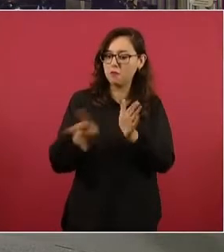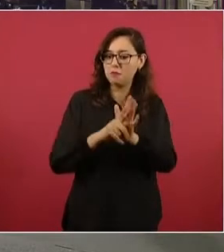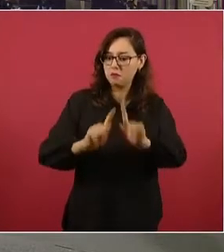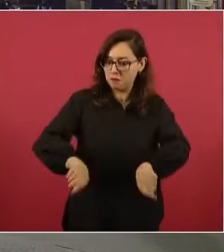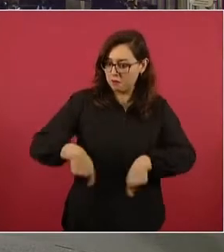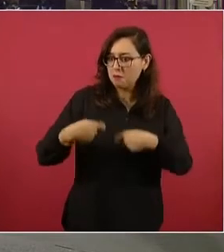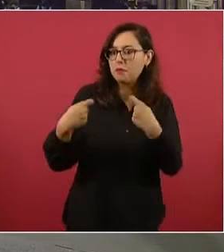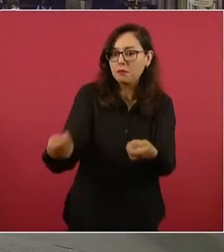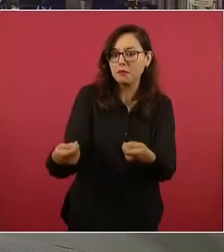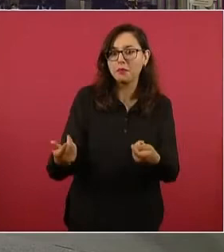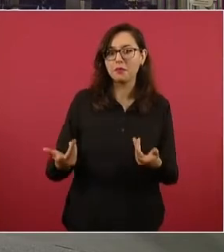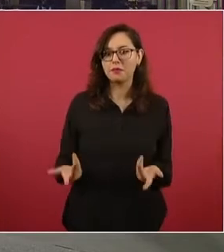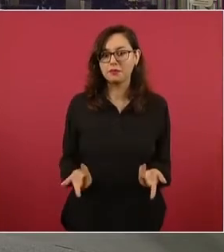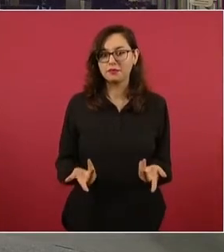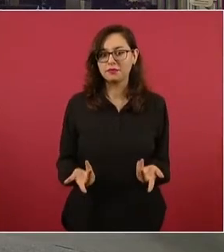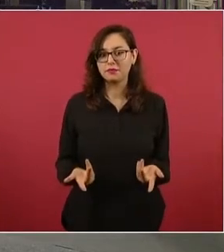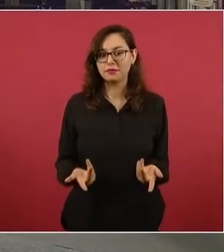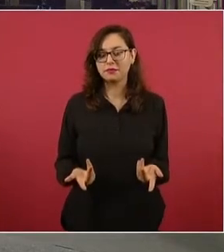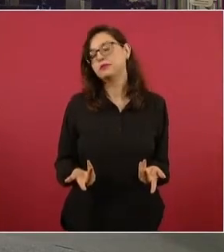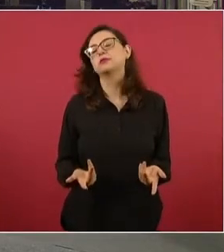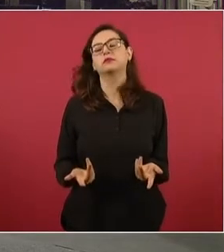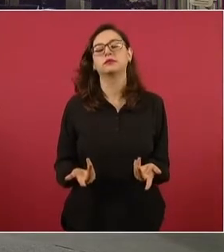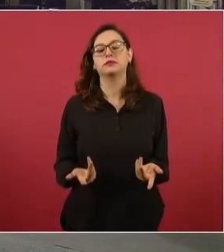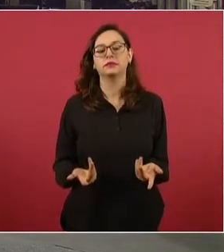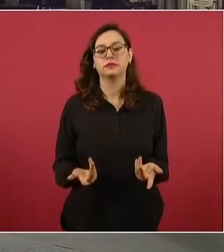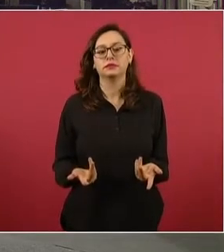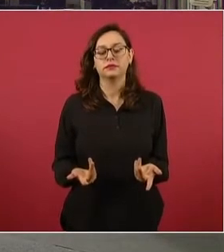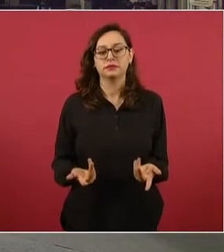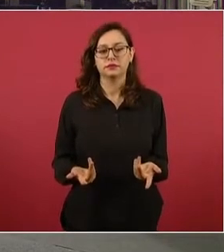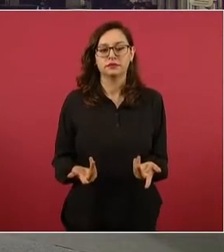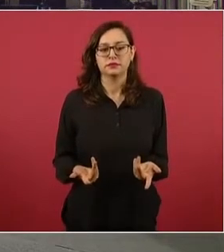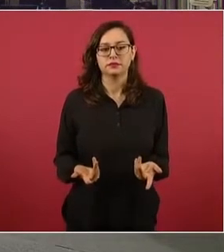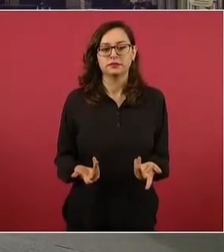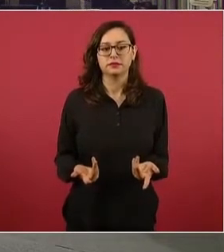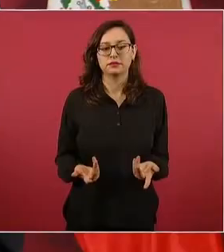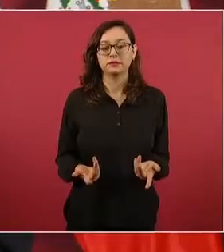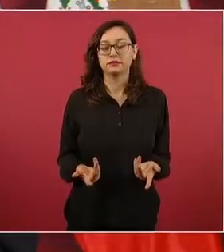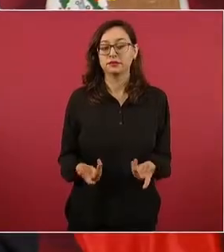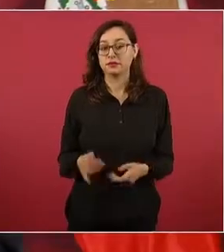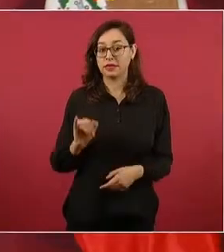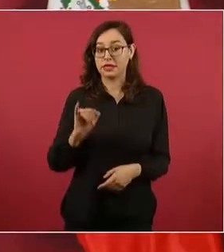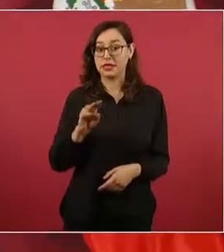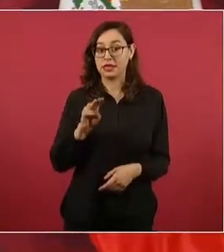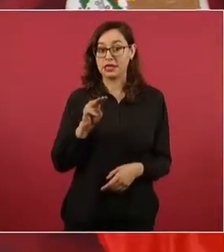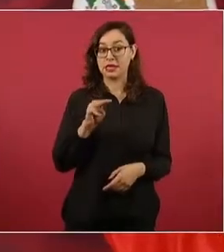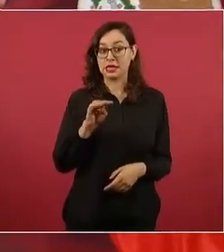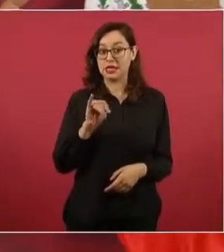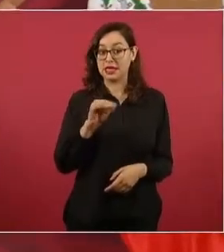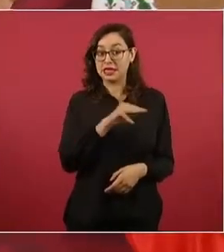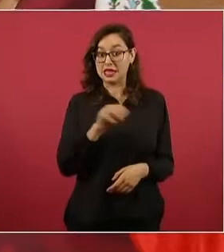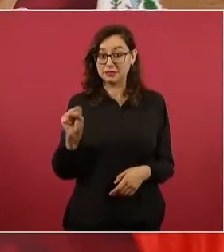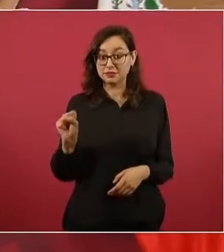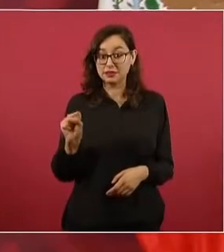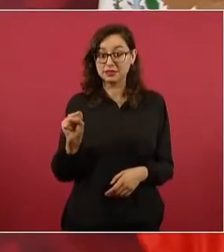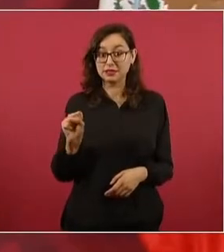Estamos hablando de una convocatoria que hace el Seguro Social,